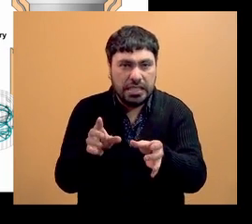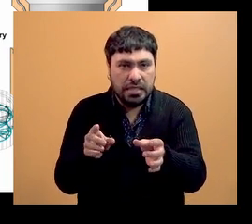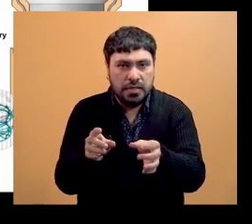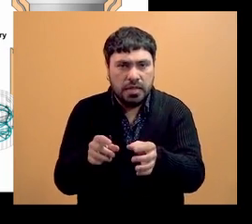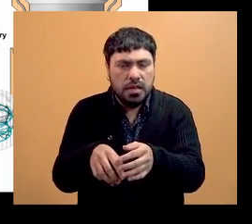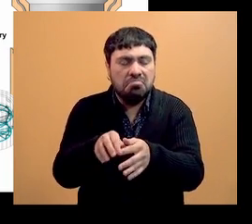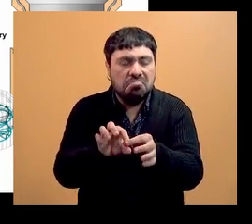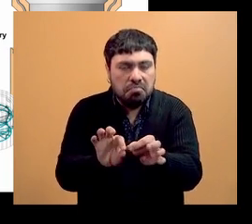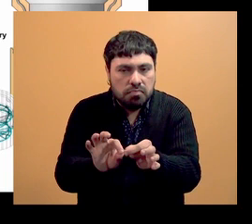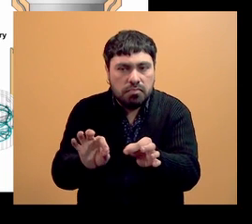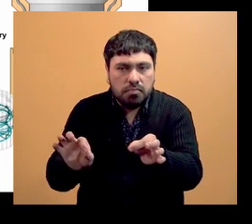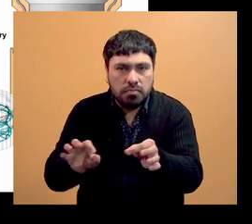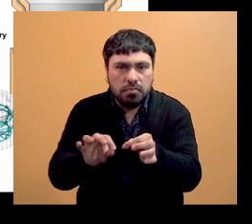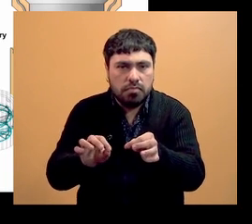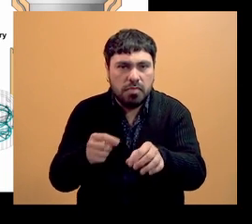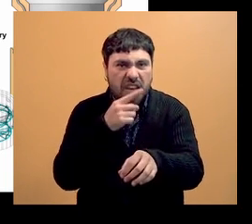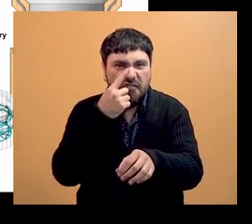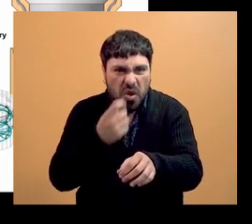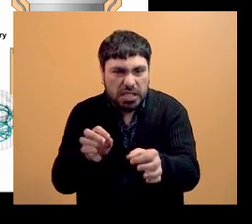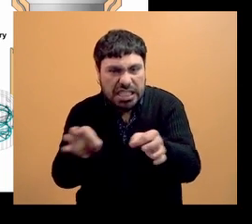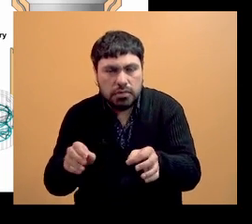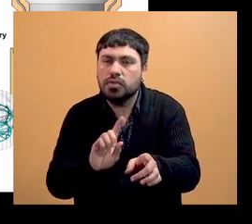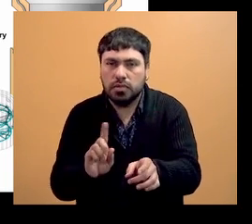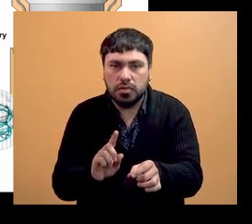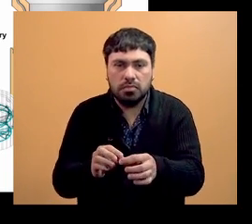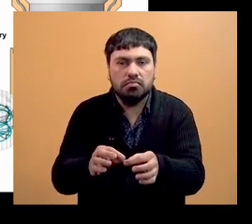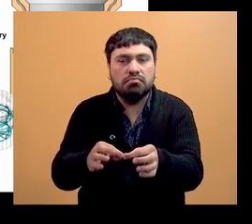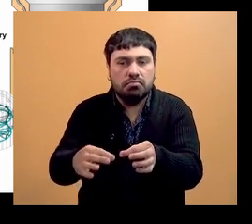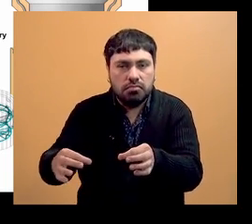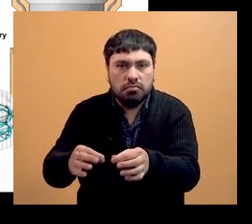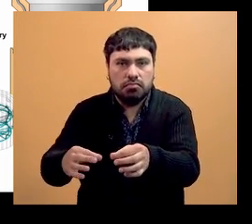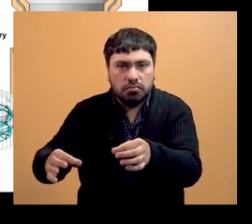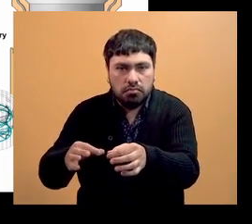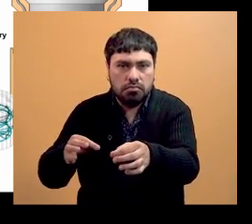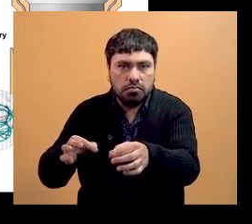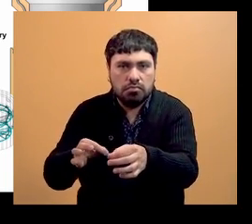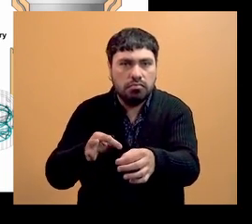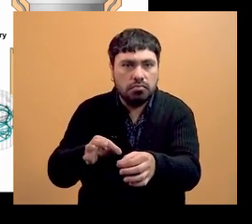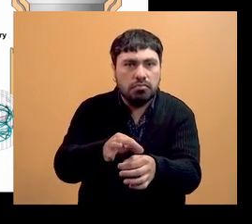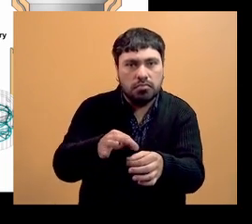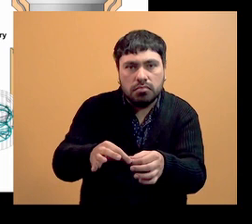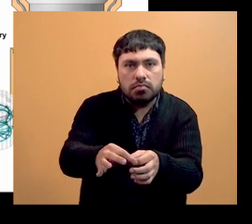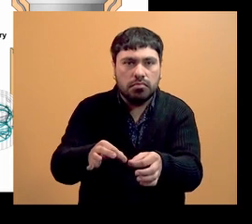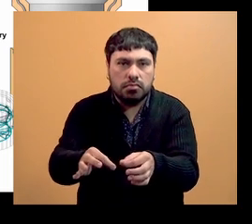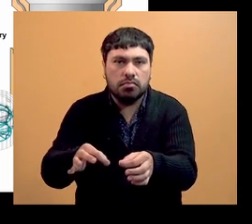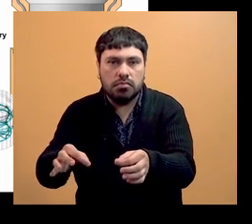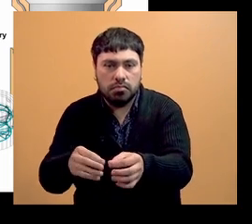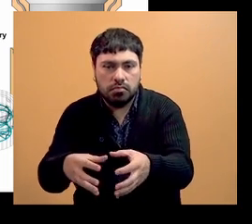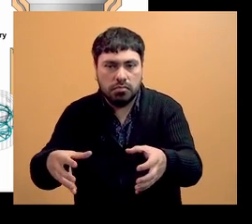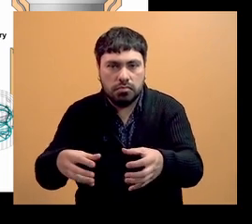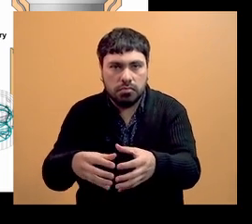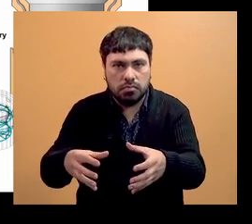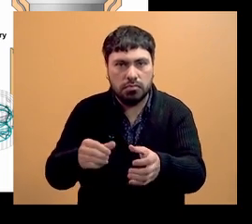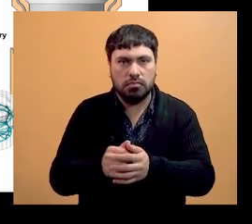suficiente para funcionar como algunos tipos de sensores, particularmente sensor de humedad, que fue el caso de estudio, uno de los casos de estudio que me tocó durante mi disertación.